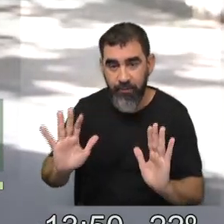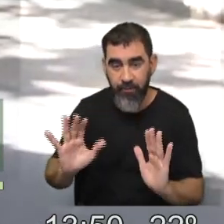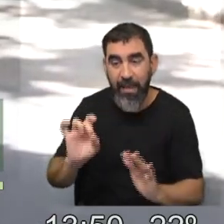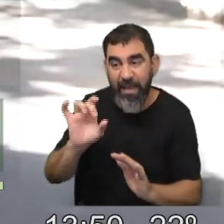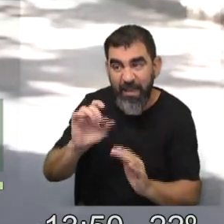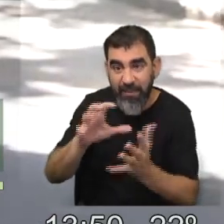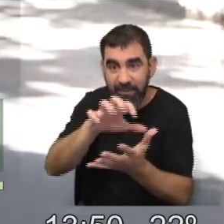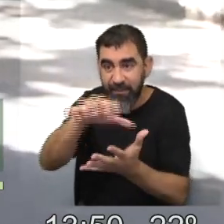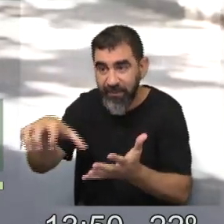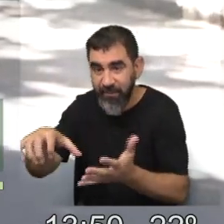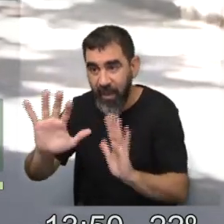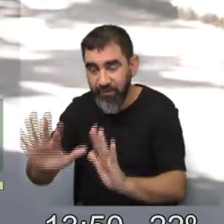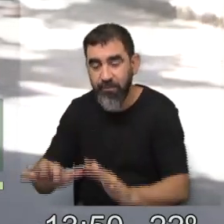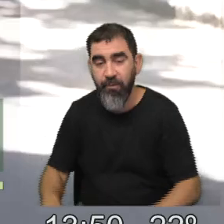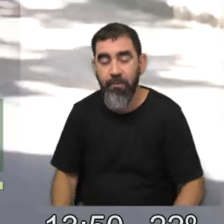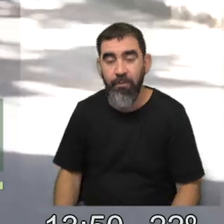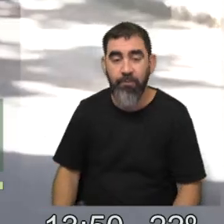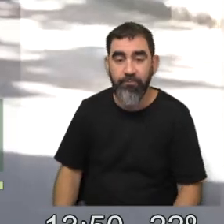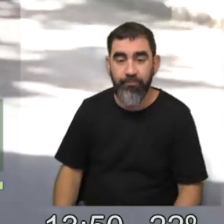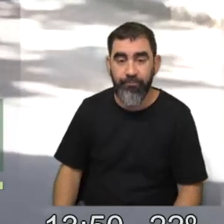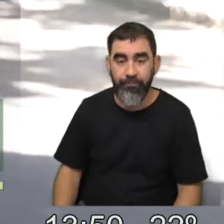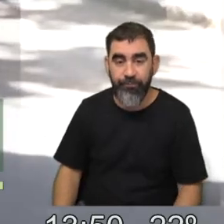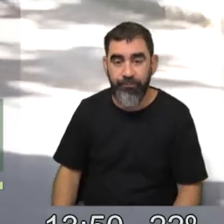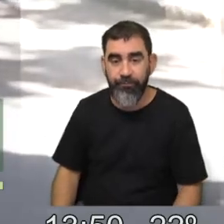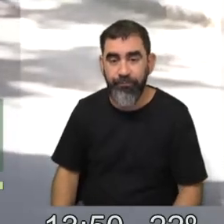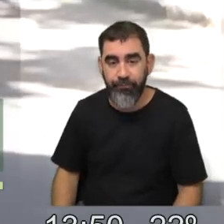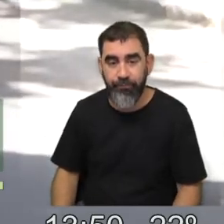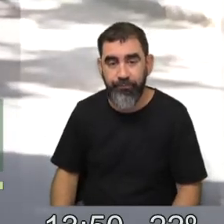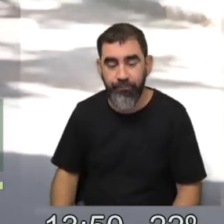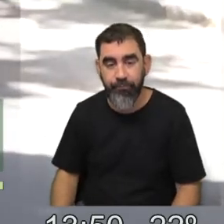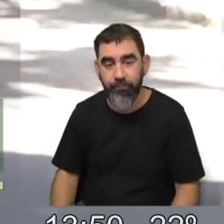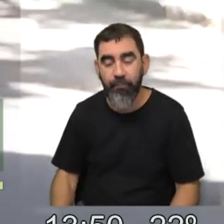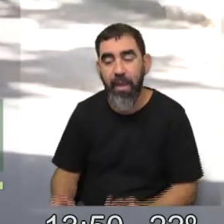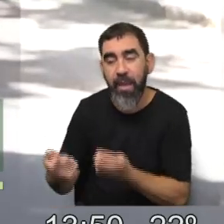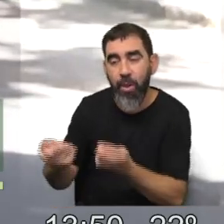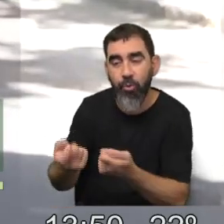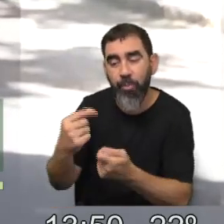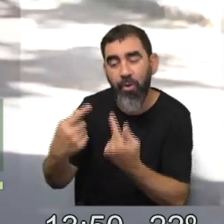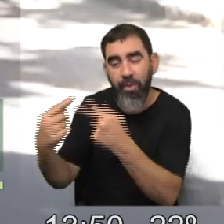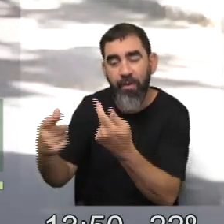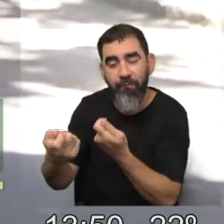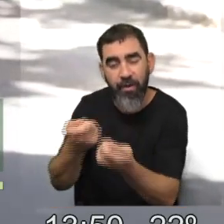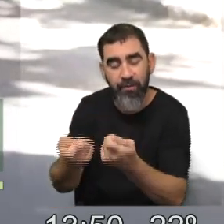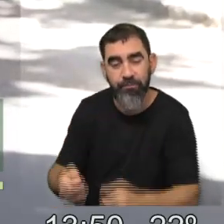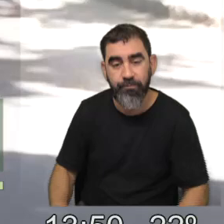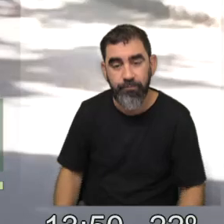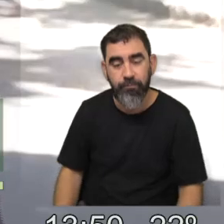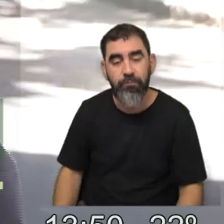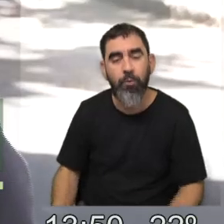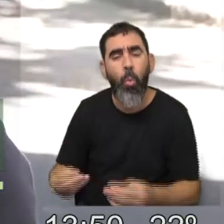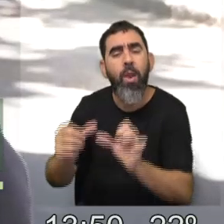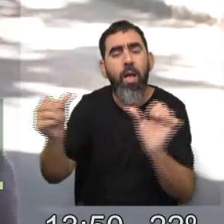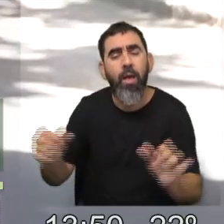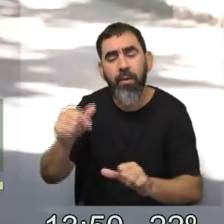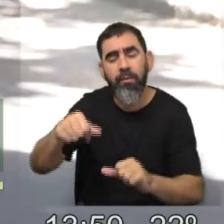concentración de este tipo, que es un negocio, pero también es otro tipo de negocio también. Bueno, ¿qué tipo de actividades va a